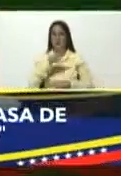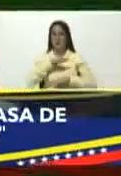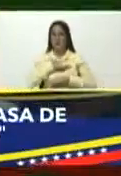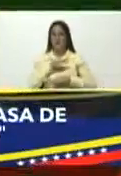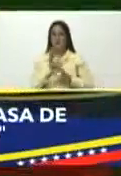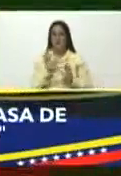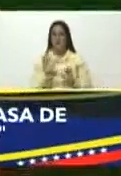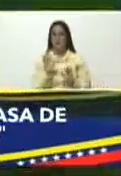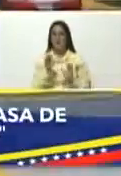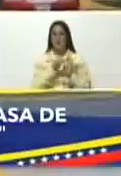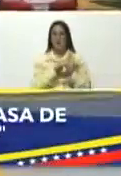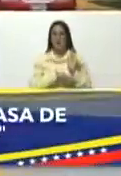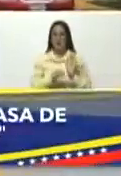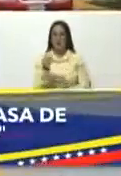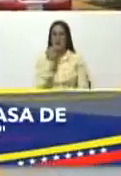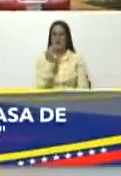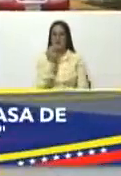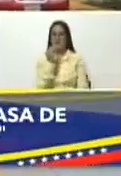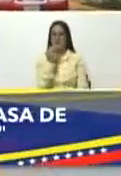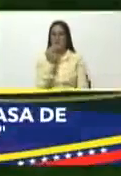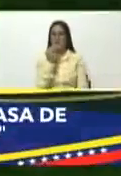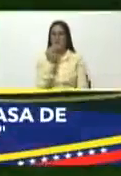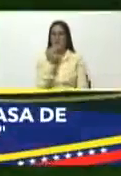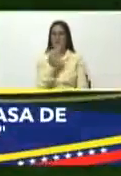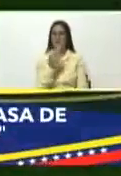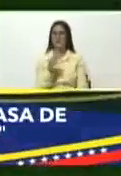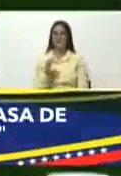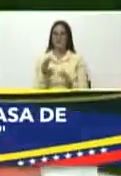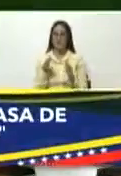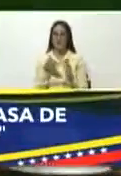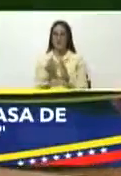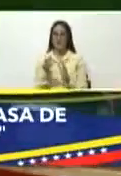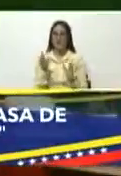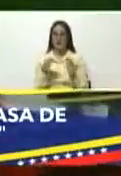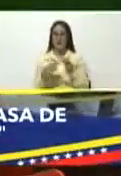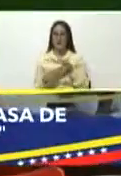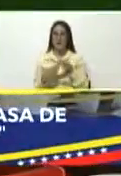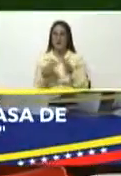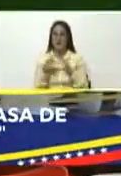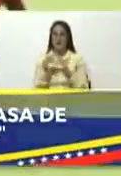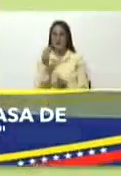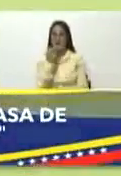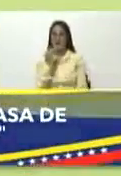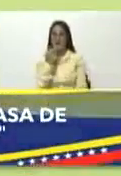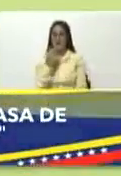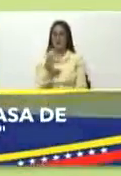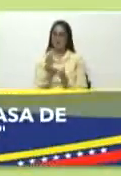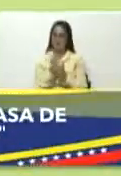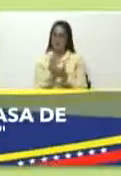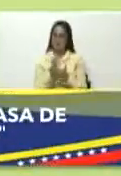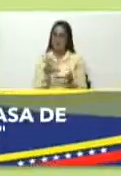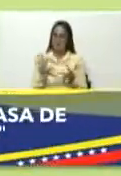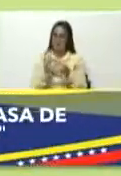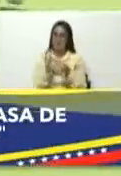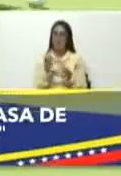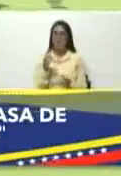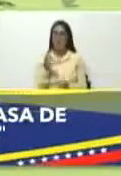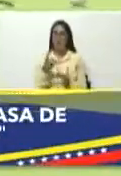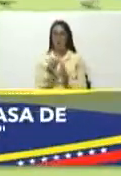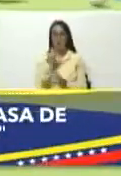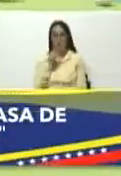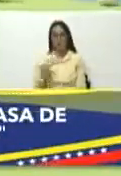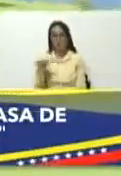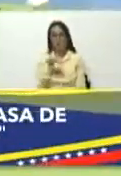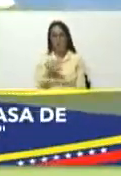este programa alimentario sobre la base de las casas de alimentación, pero también, bueno, siempre de la mano con nuestro pueblo. Aquí están